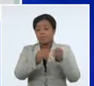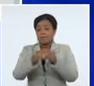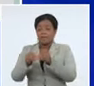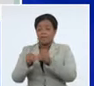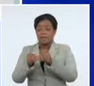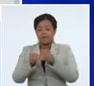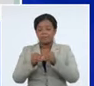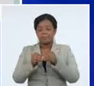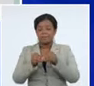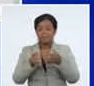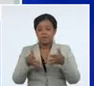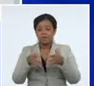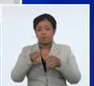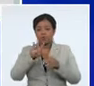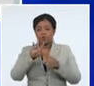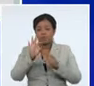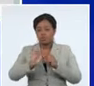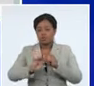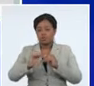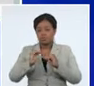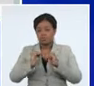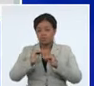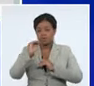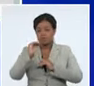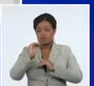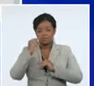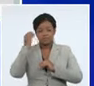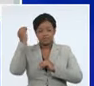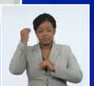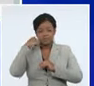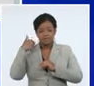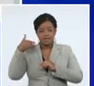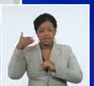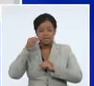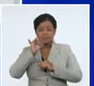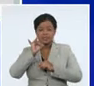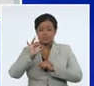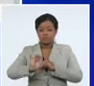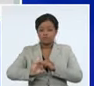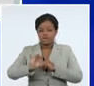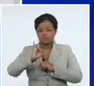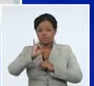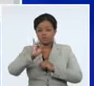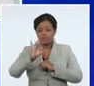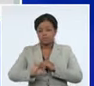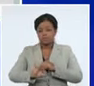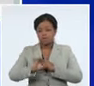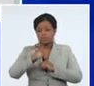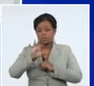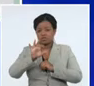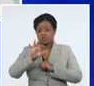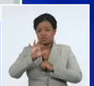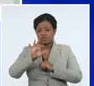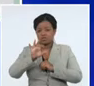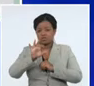por ciento. Fíjense que hasta ahora hablábamos del 7, del 6, del 5, ya vamos por el